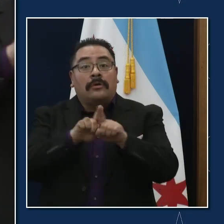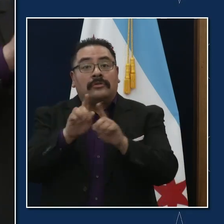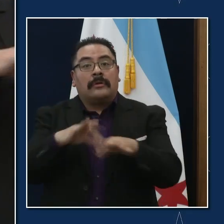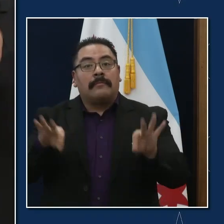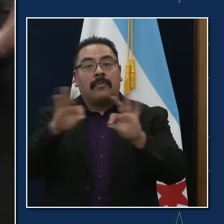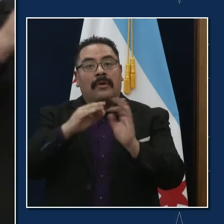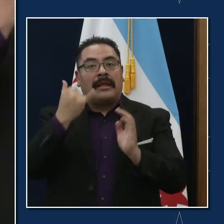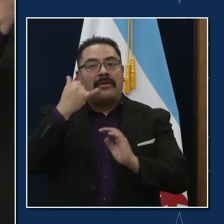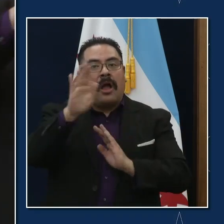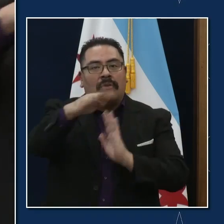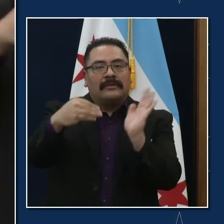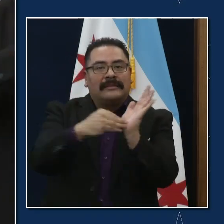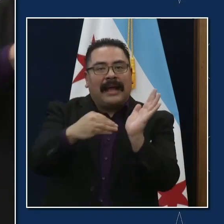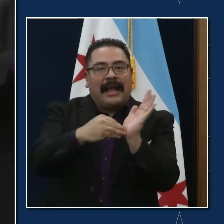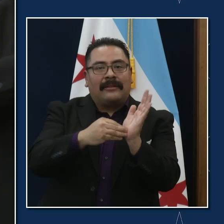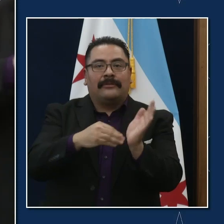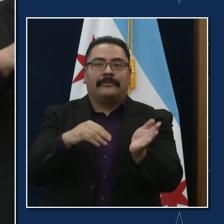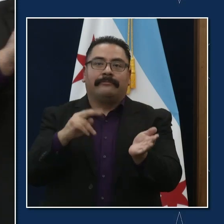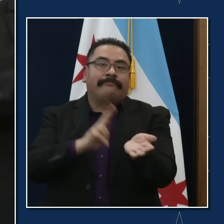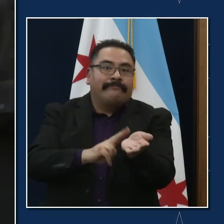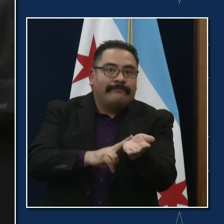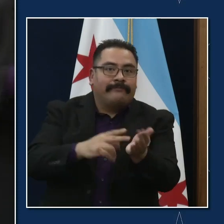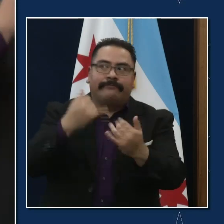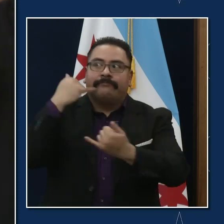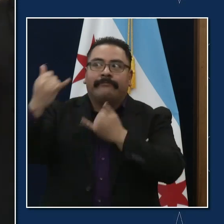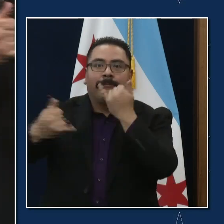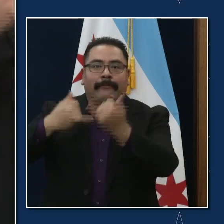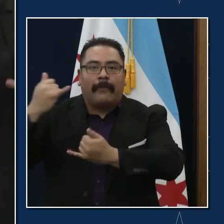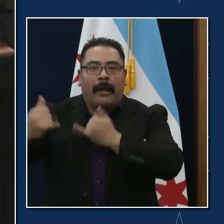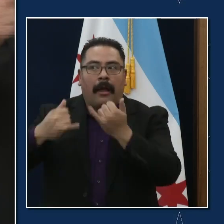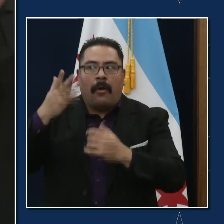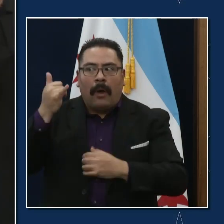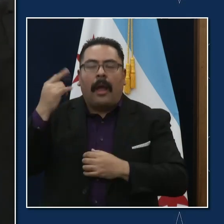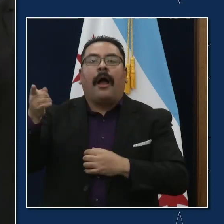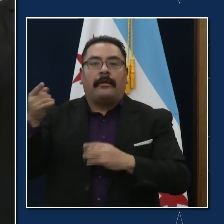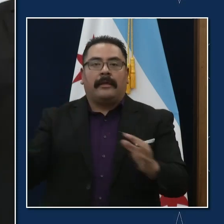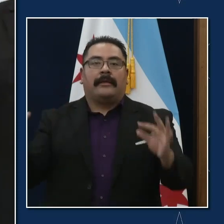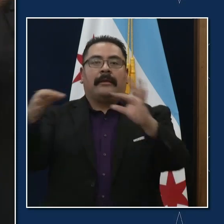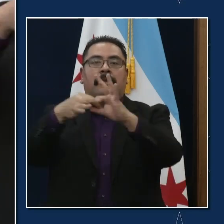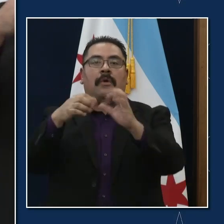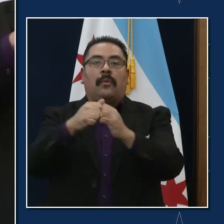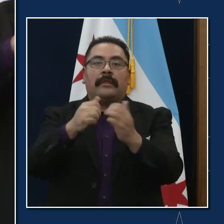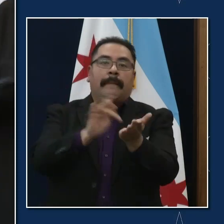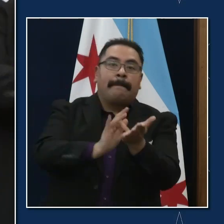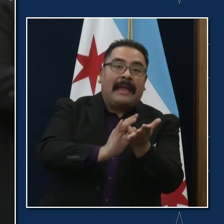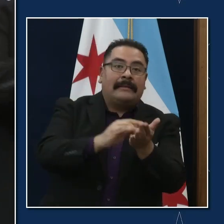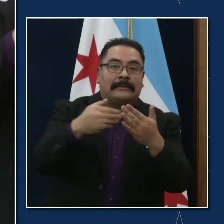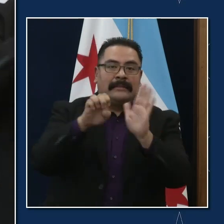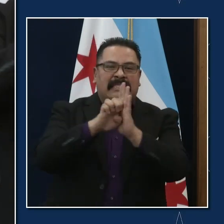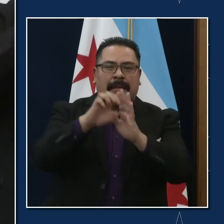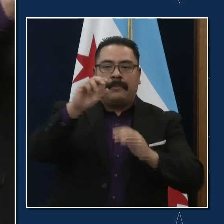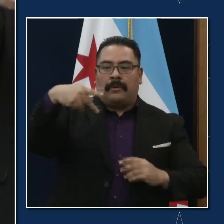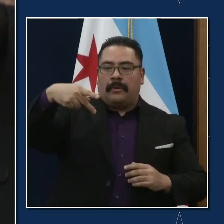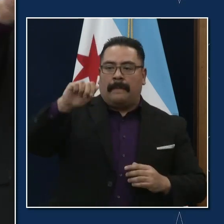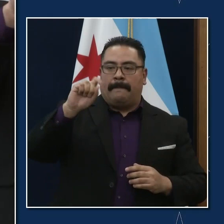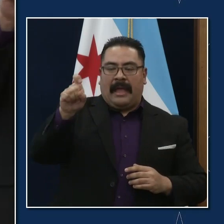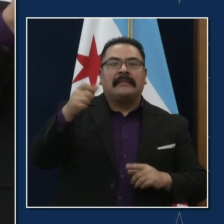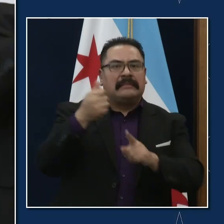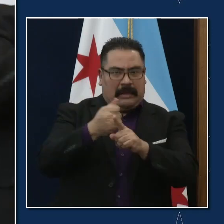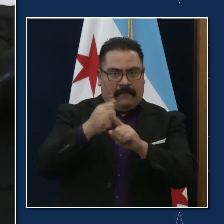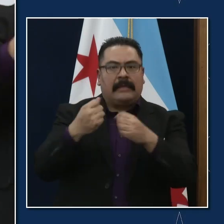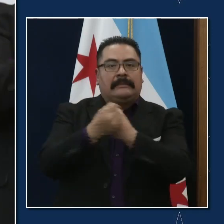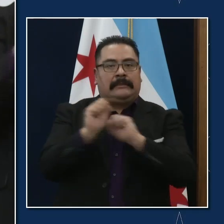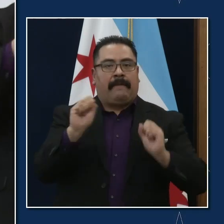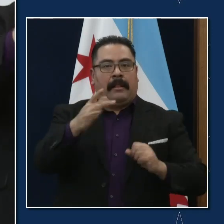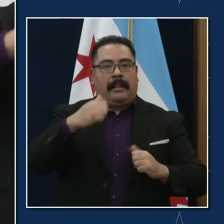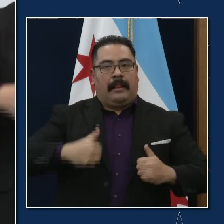proveedor médico o su proveedor de la salud para que lo conecte con esas terapias como Paxlovid que salvan vidas